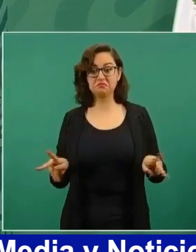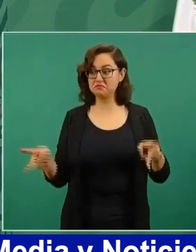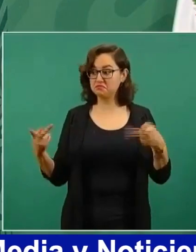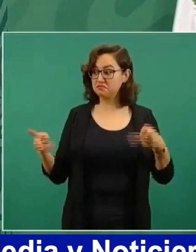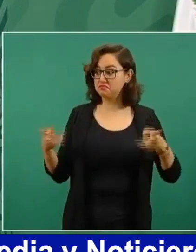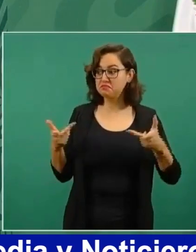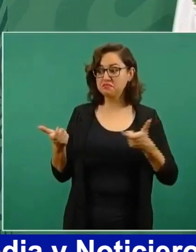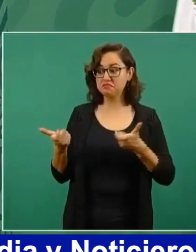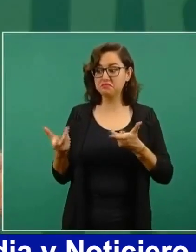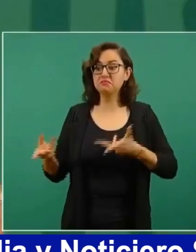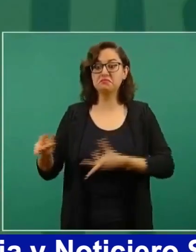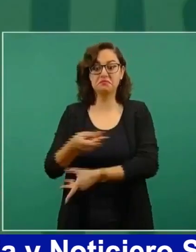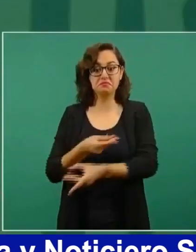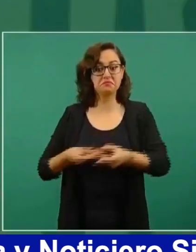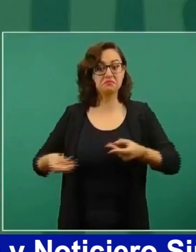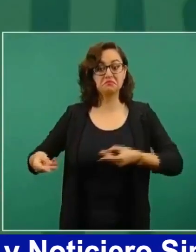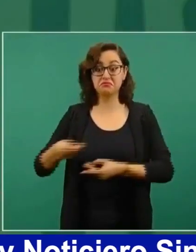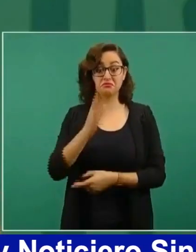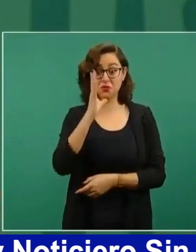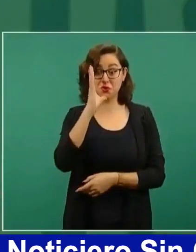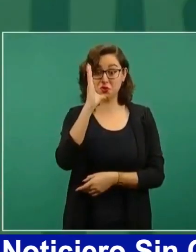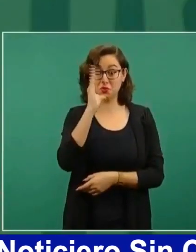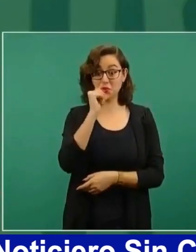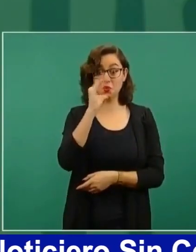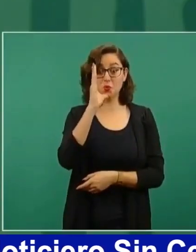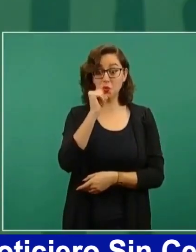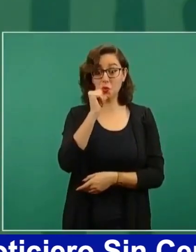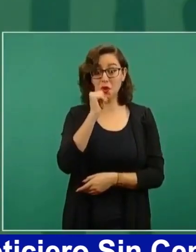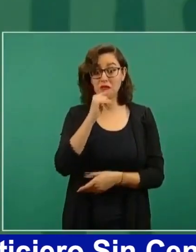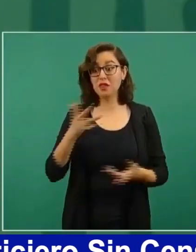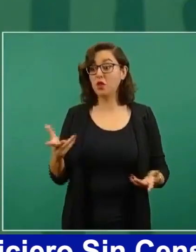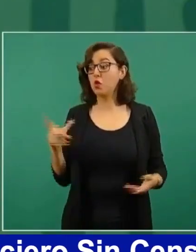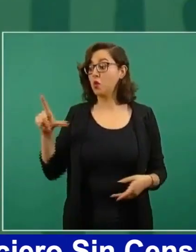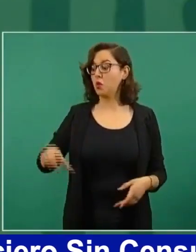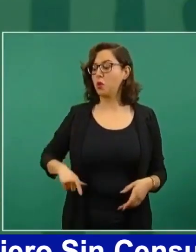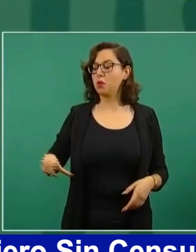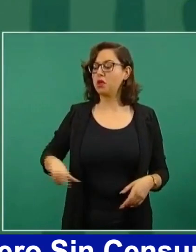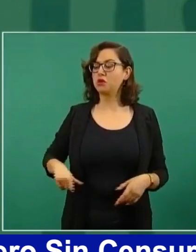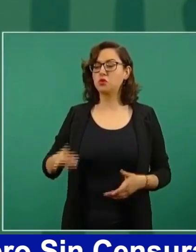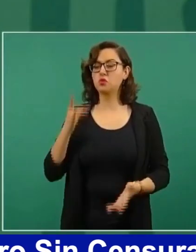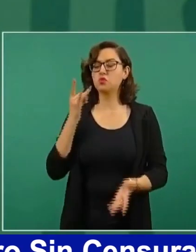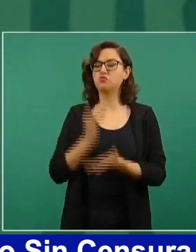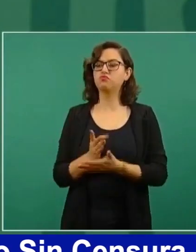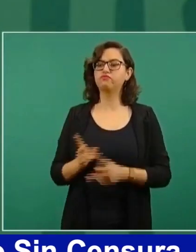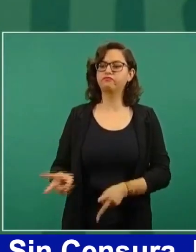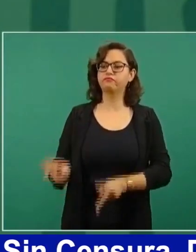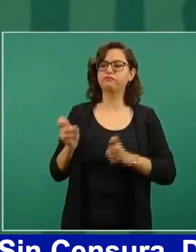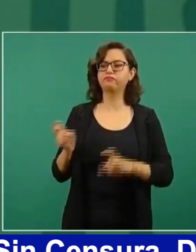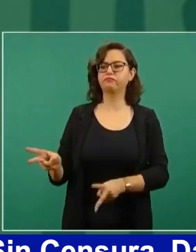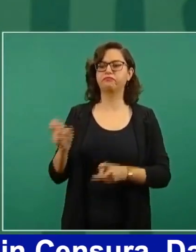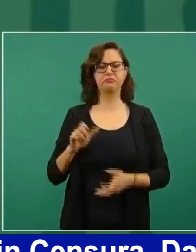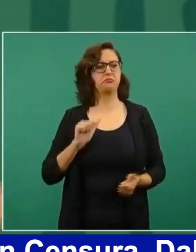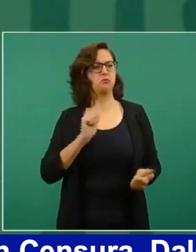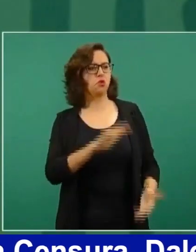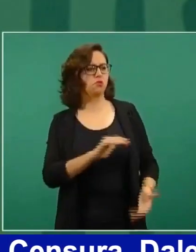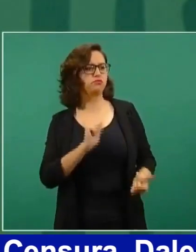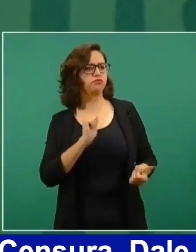o quienes detentan el poder están dedicados a saquear y no se atiende al